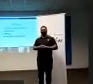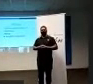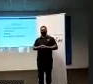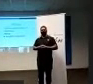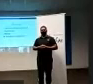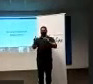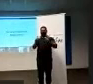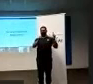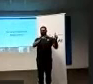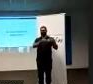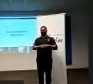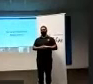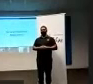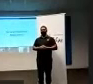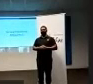favor.